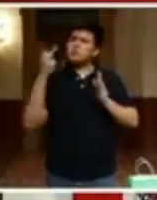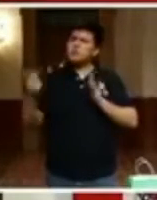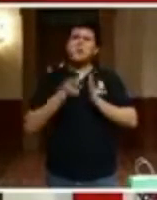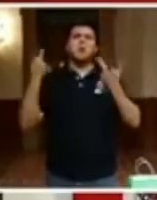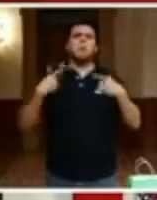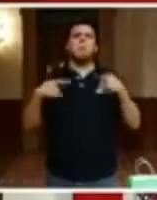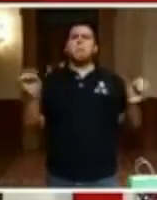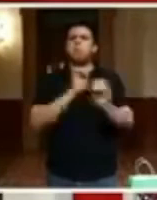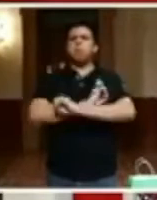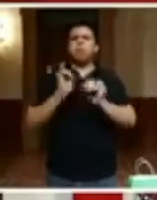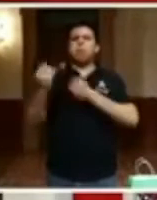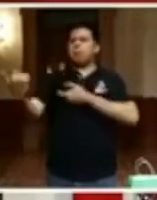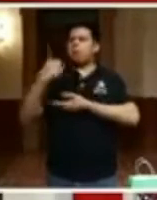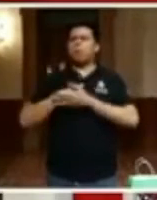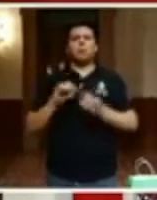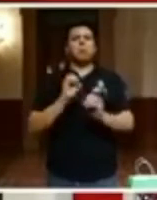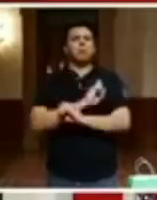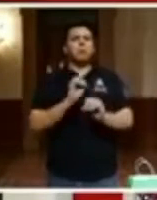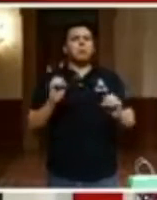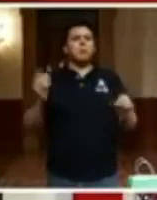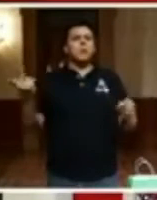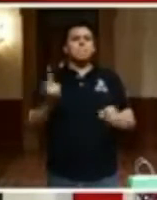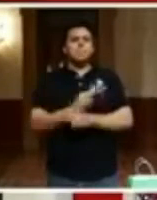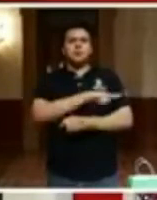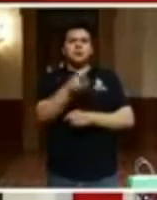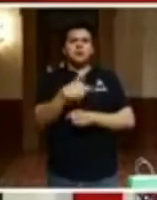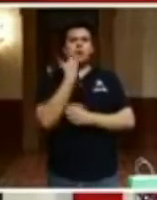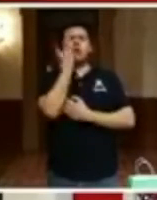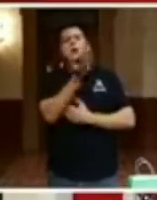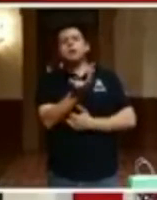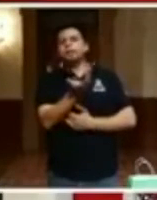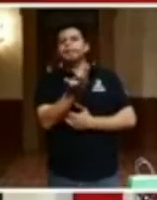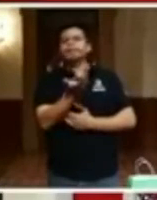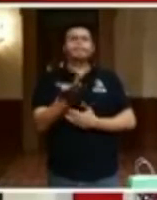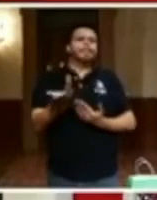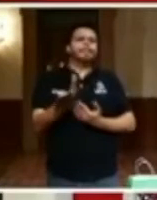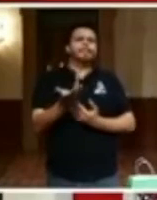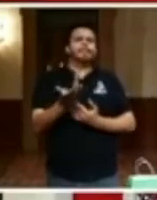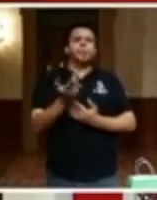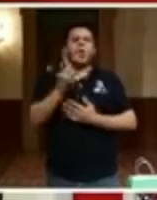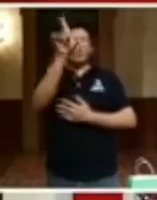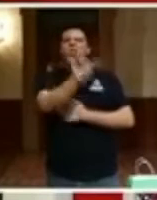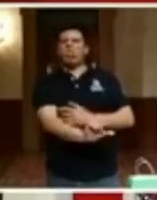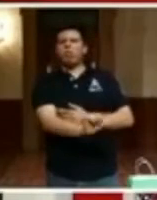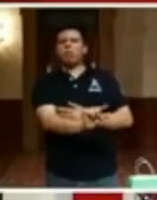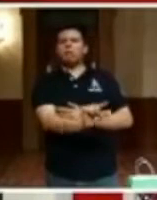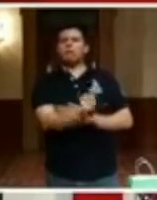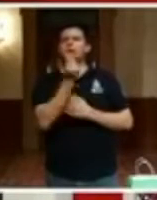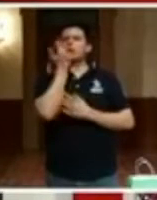oficina por qué pasa que quieren de nozar quieren